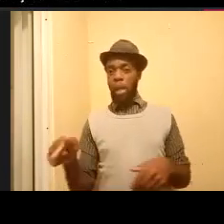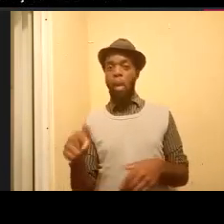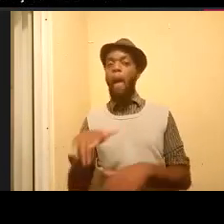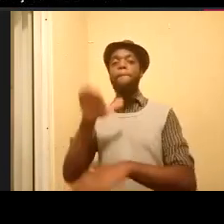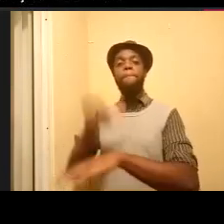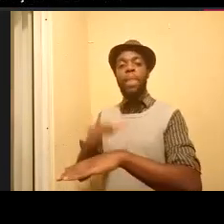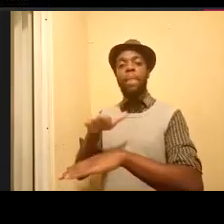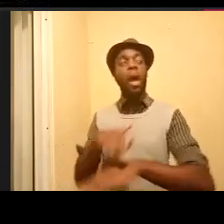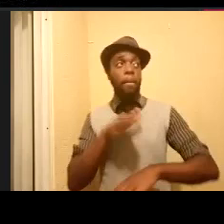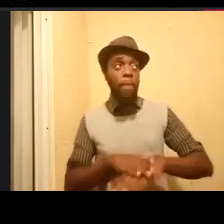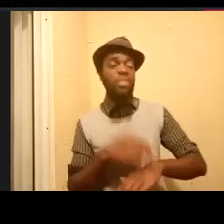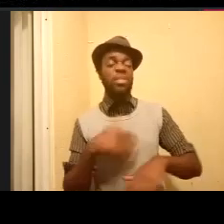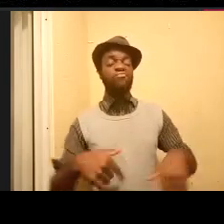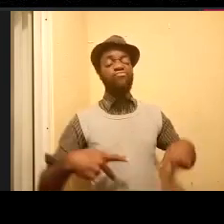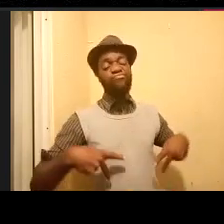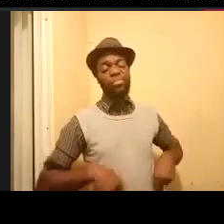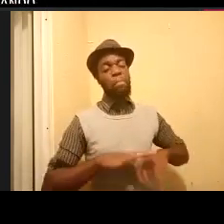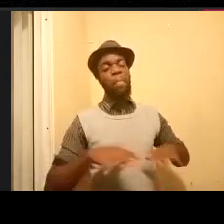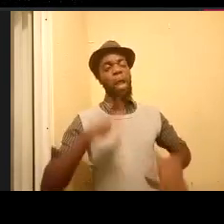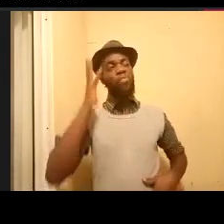persona con discapacidad, ¿verdad?